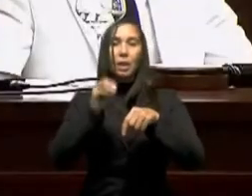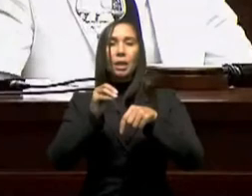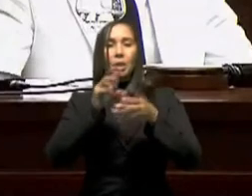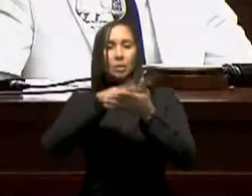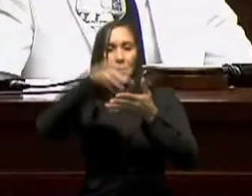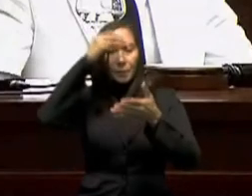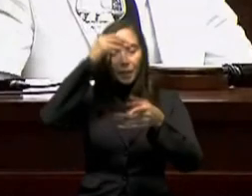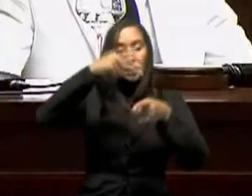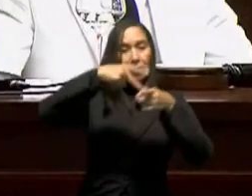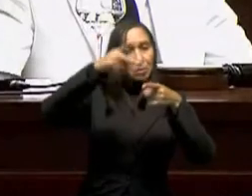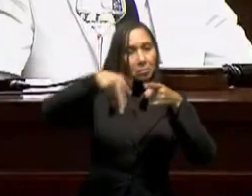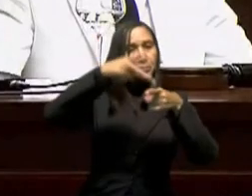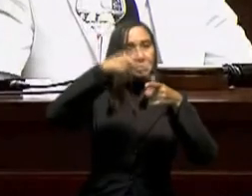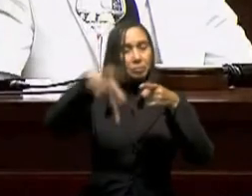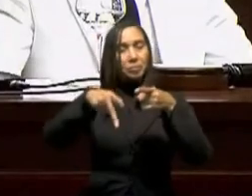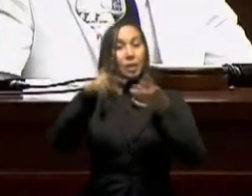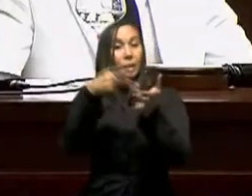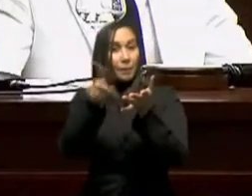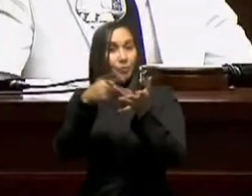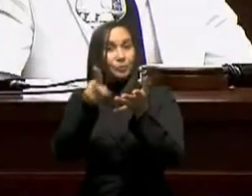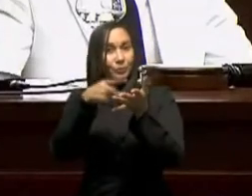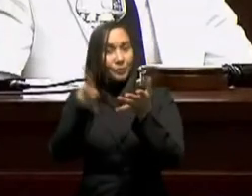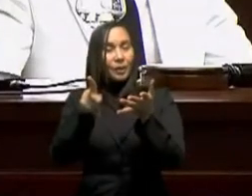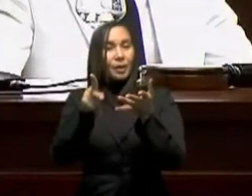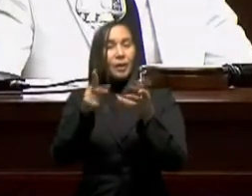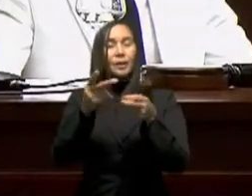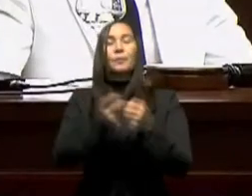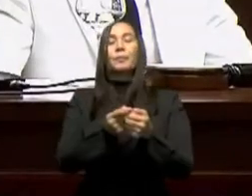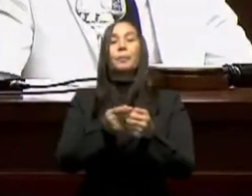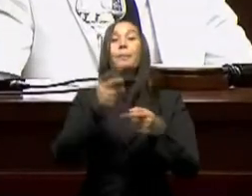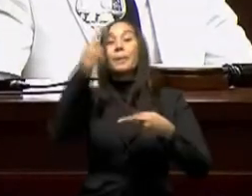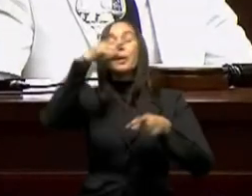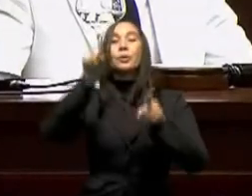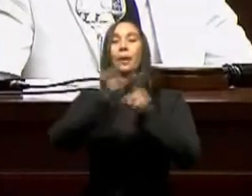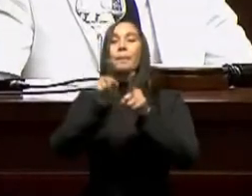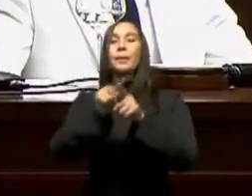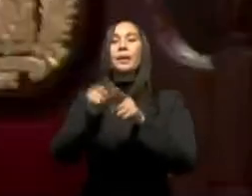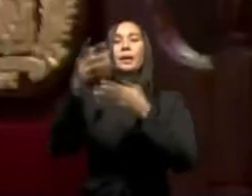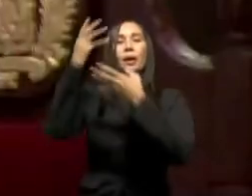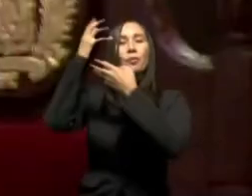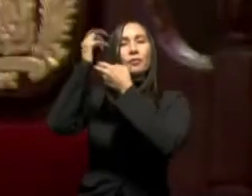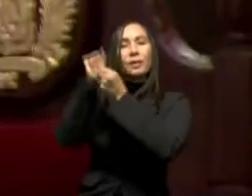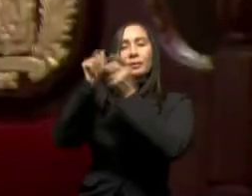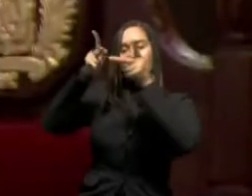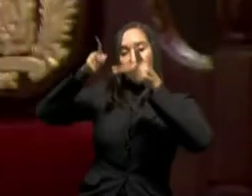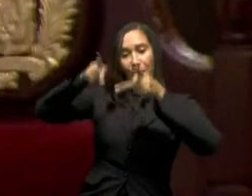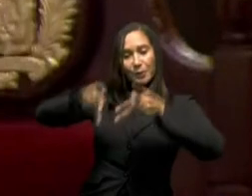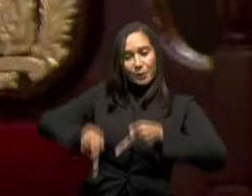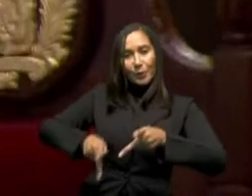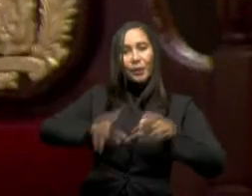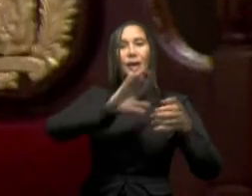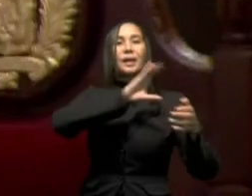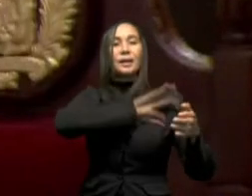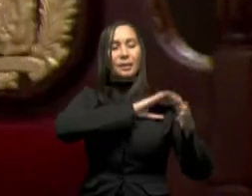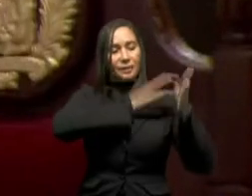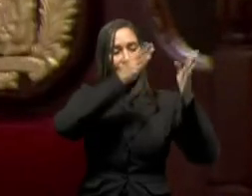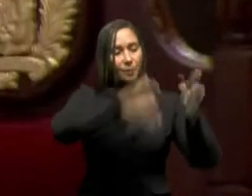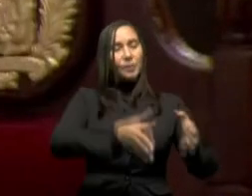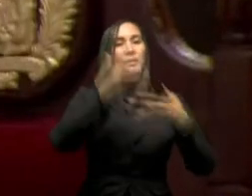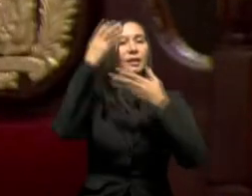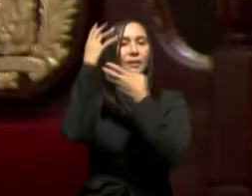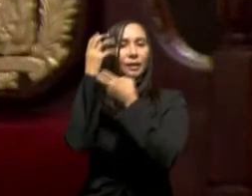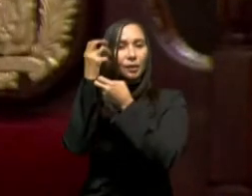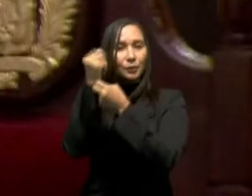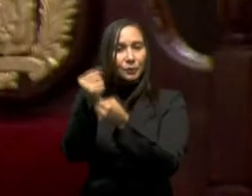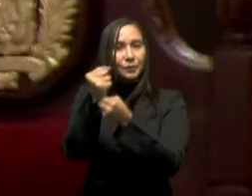dignificar su trabajo y sus condiciones, sino también fortalecer los lazos de confianza entre la ciudadanía y la institución encargada de velar